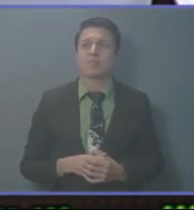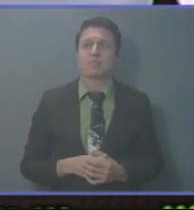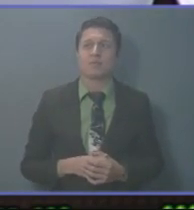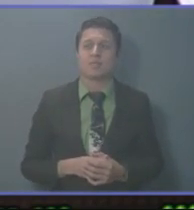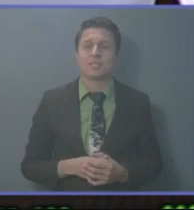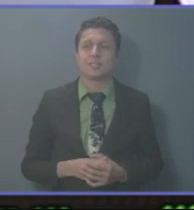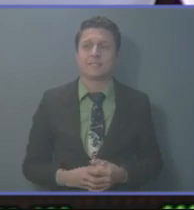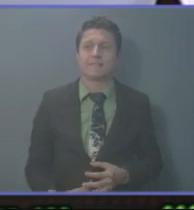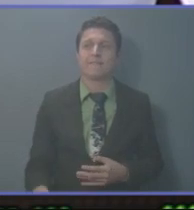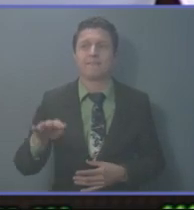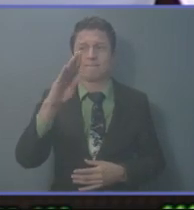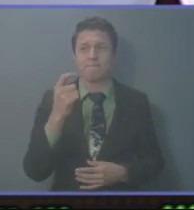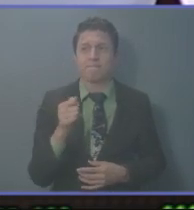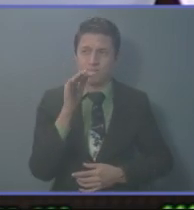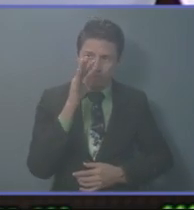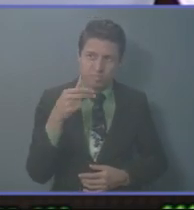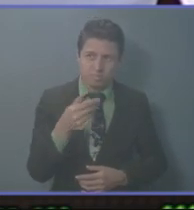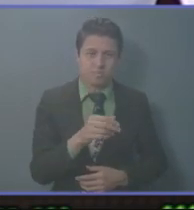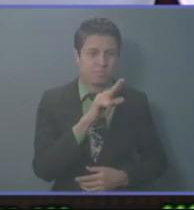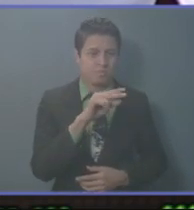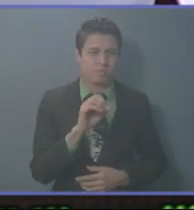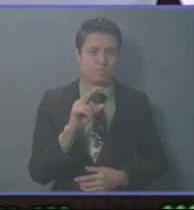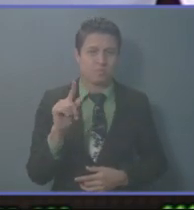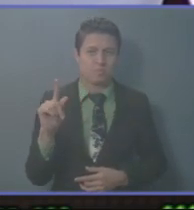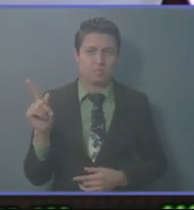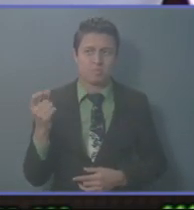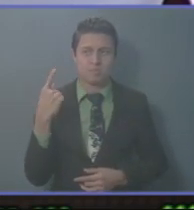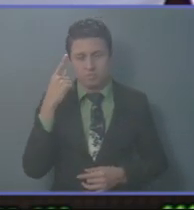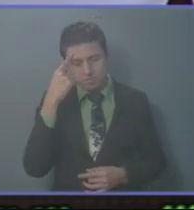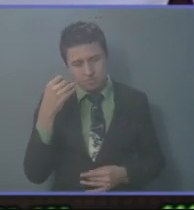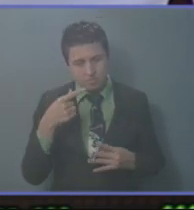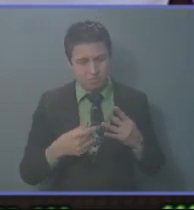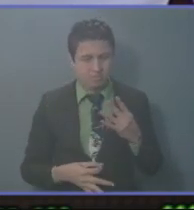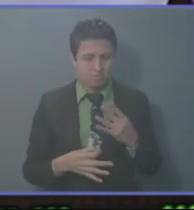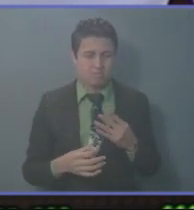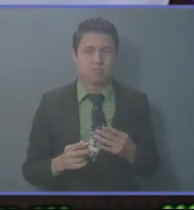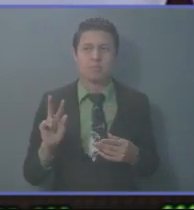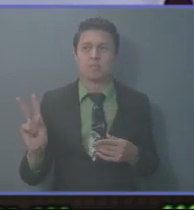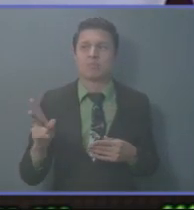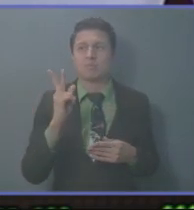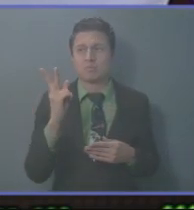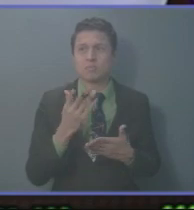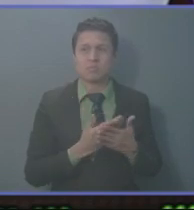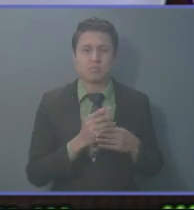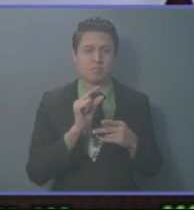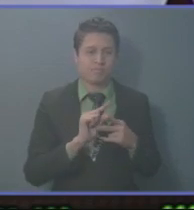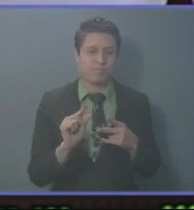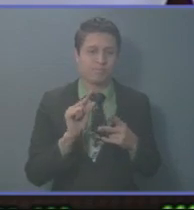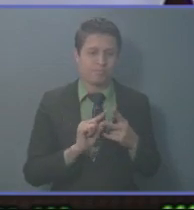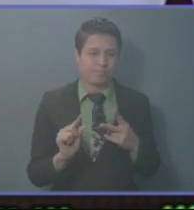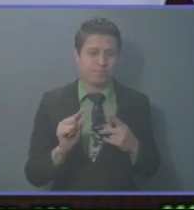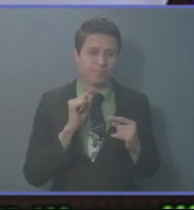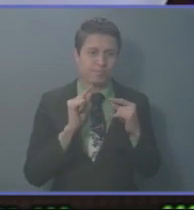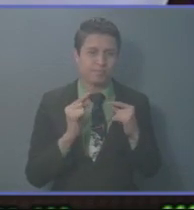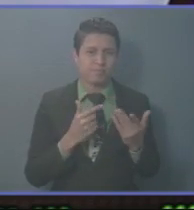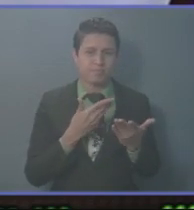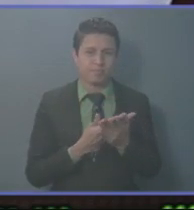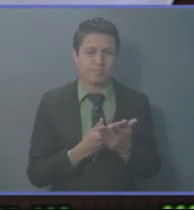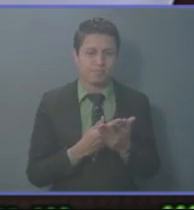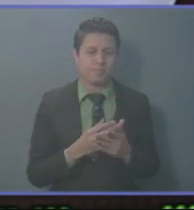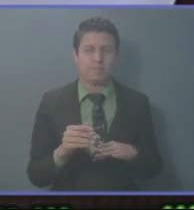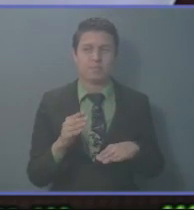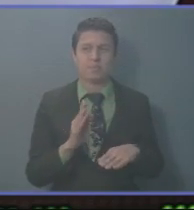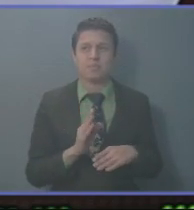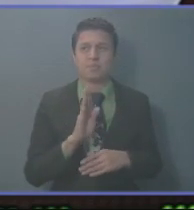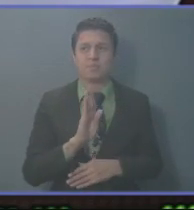de febrero de 2011, se reformó nuevamente el decreto mencionado en el segundo considerando, facultándose al Banco Hipotecario